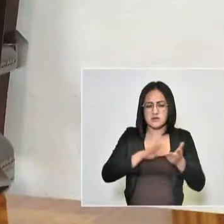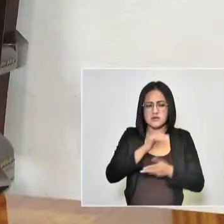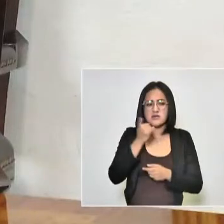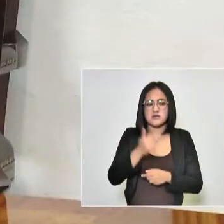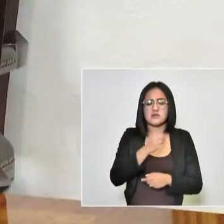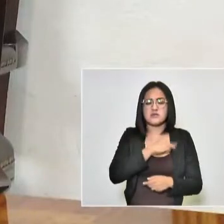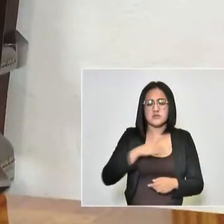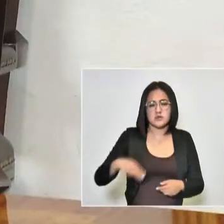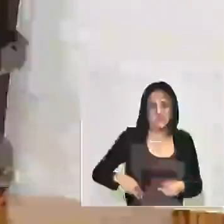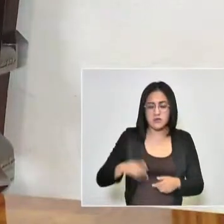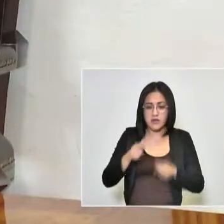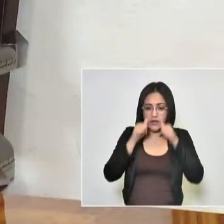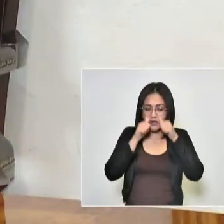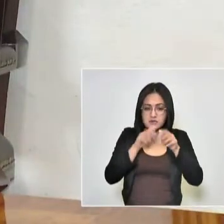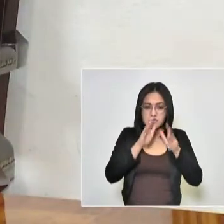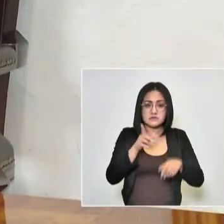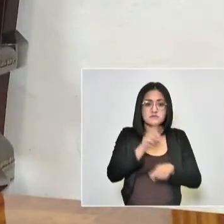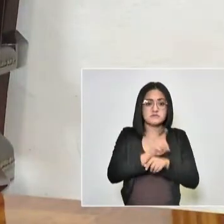el municipio, y